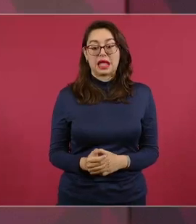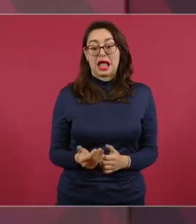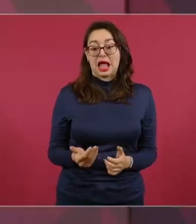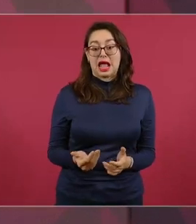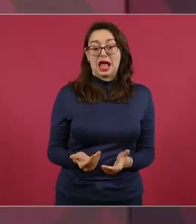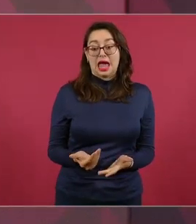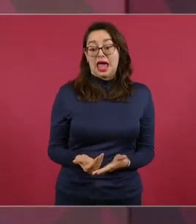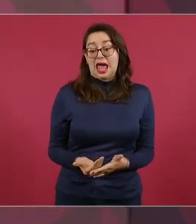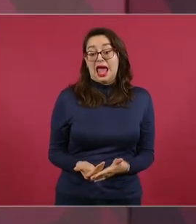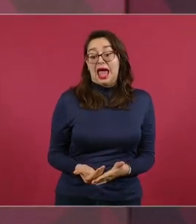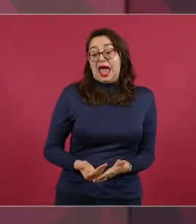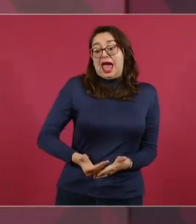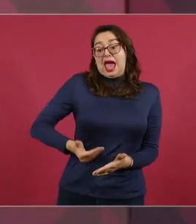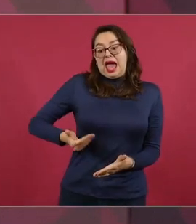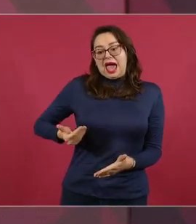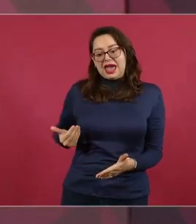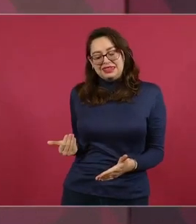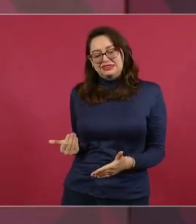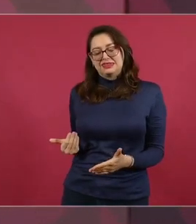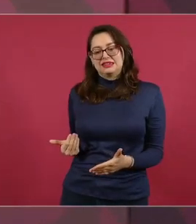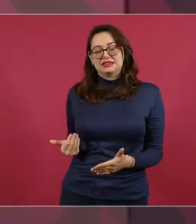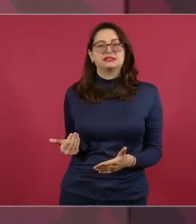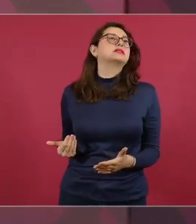con Gutiérrez Vivó,